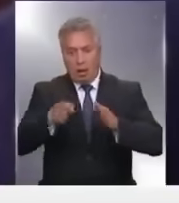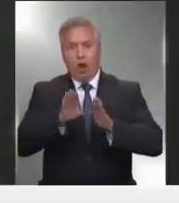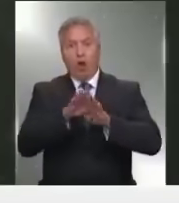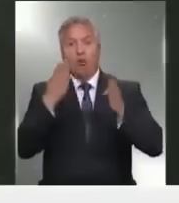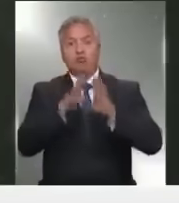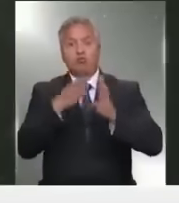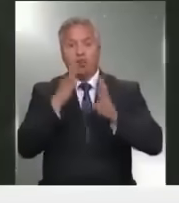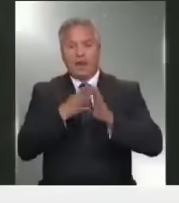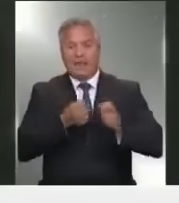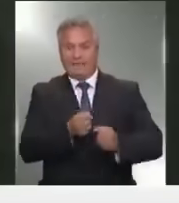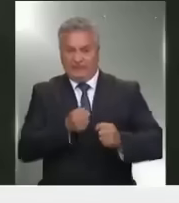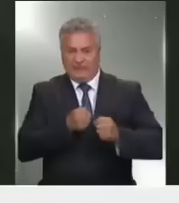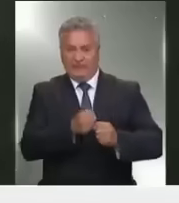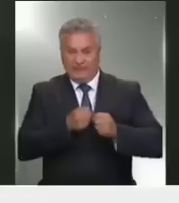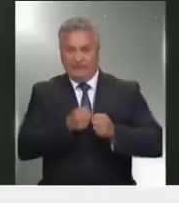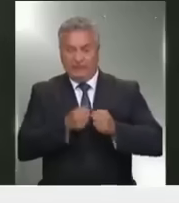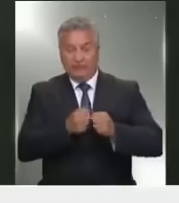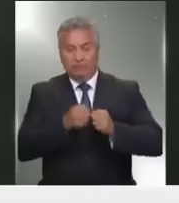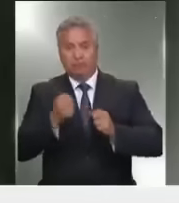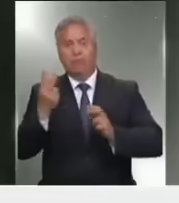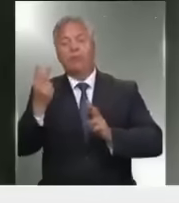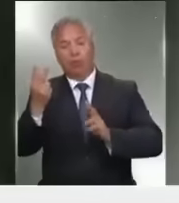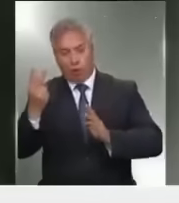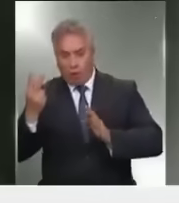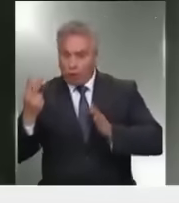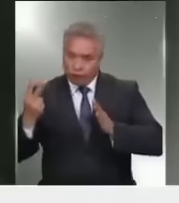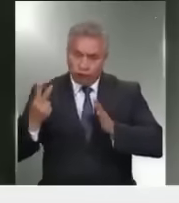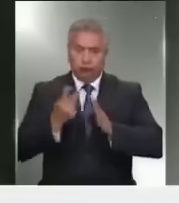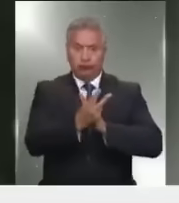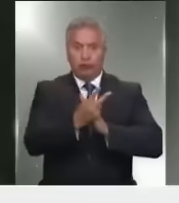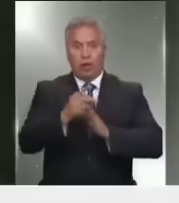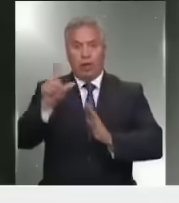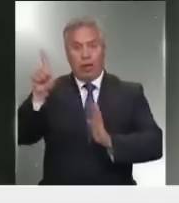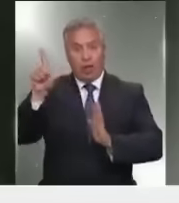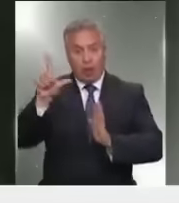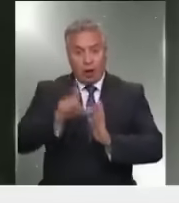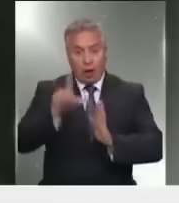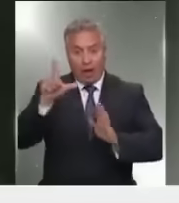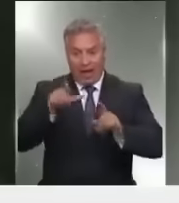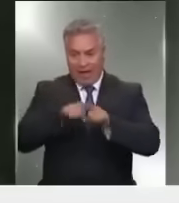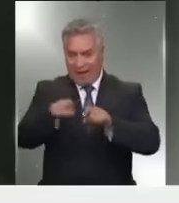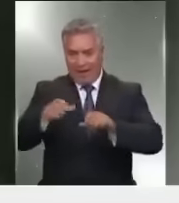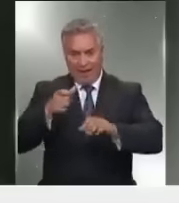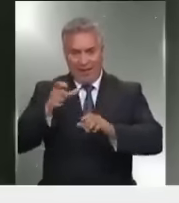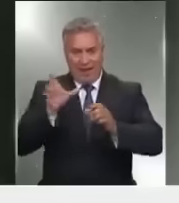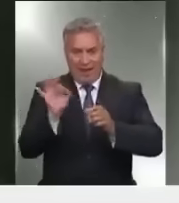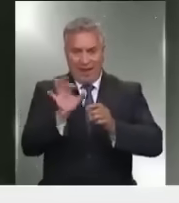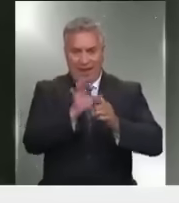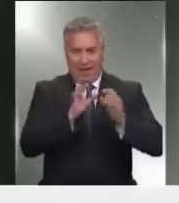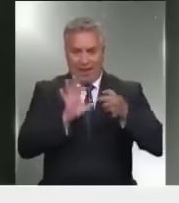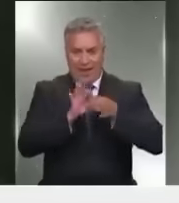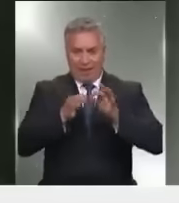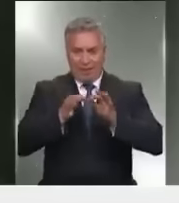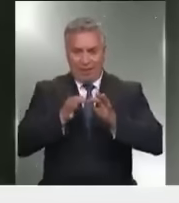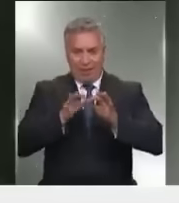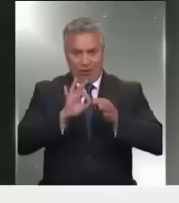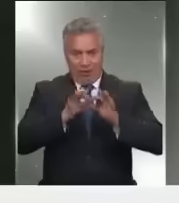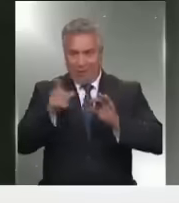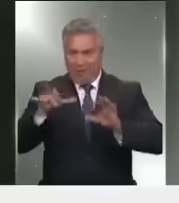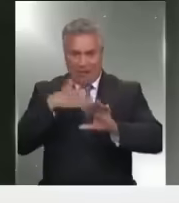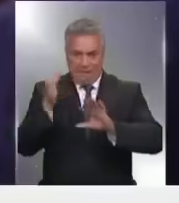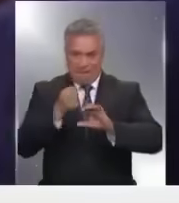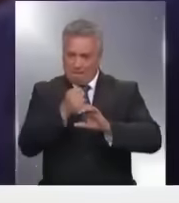de acceso. Entran, ingresan los dos, pasan al local, revientan los candados de nuestro galpón y